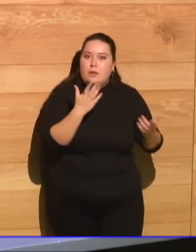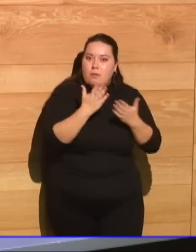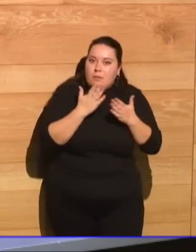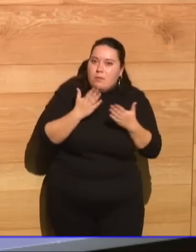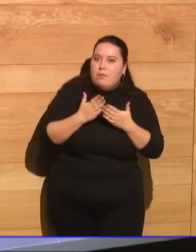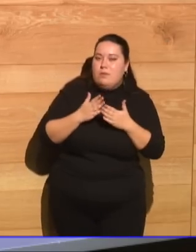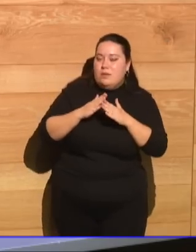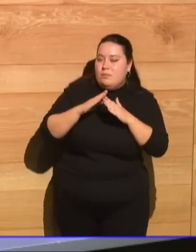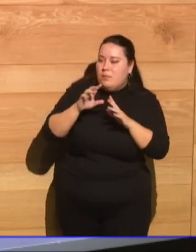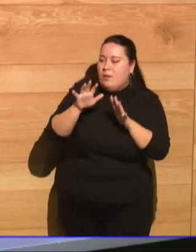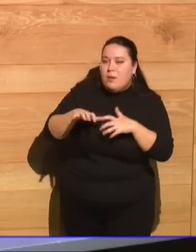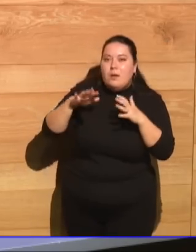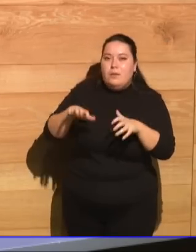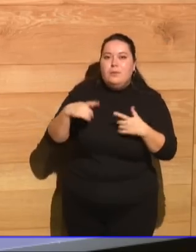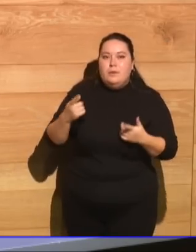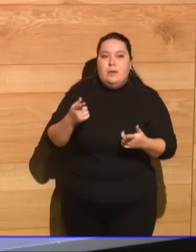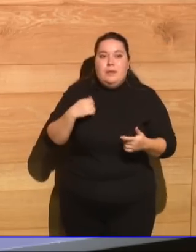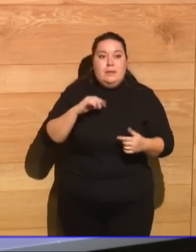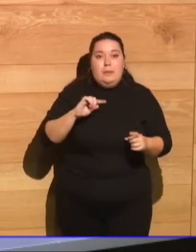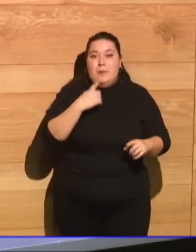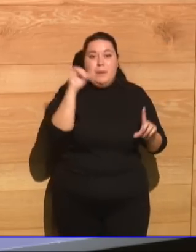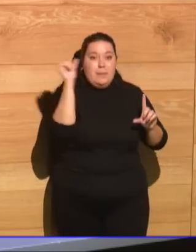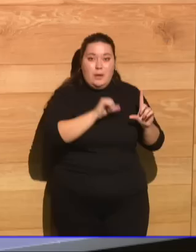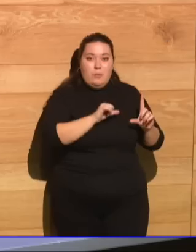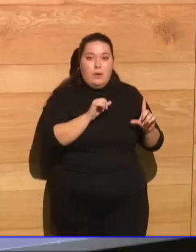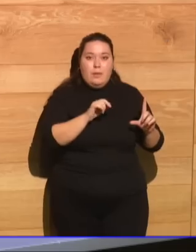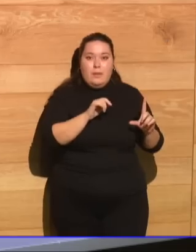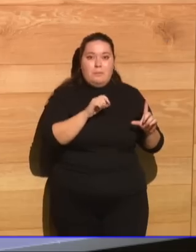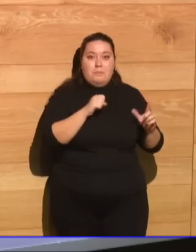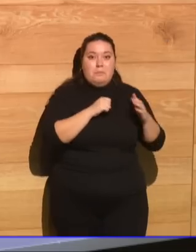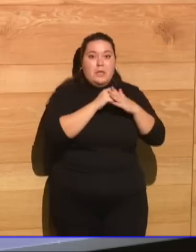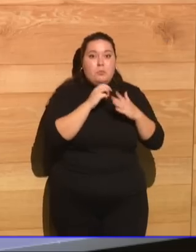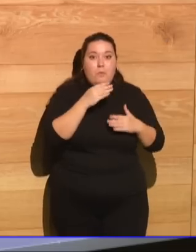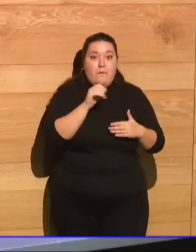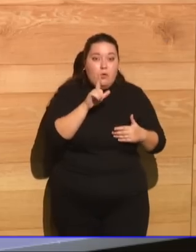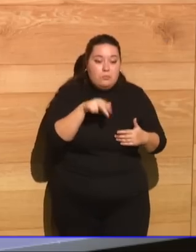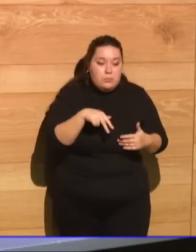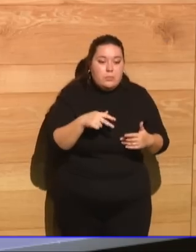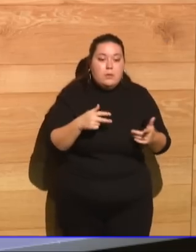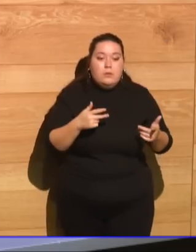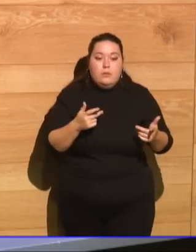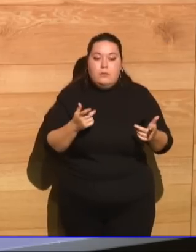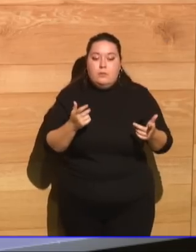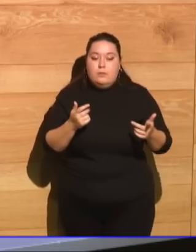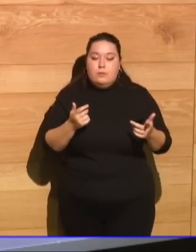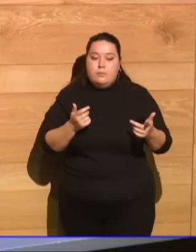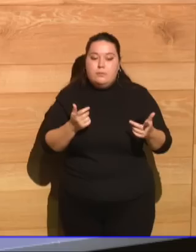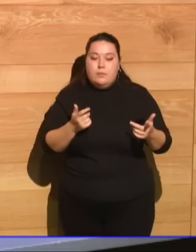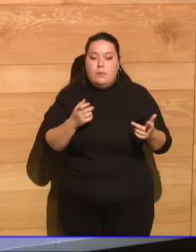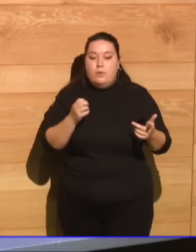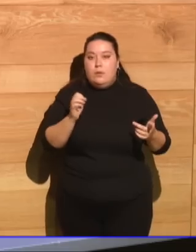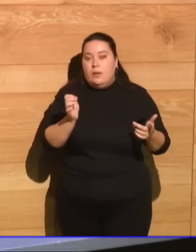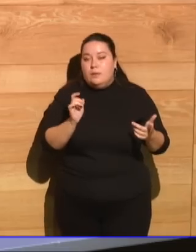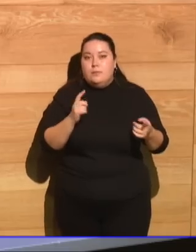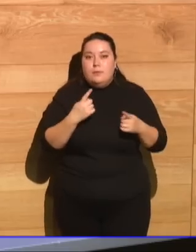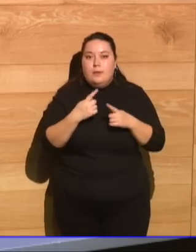la fotografía de esas películas. Cualquiera, desde la primera, desde Bugsy Malone, que es la más diferenciada como película, en lo temático